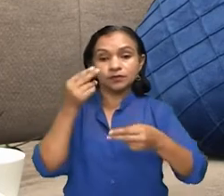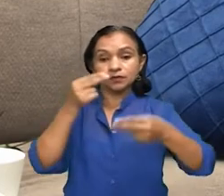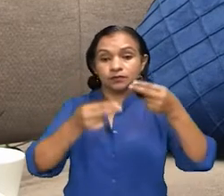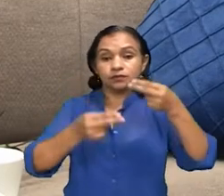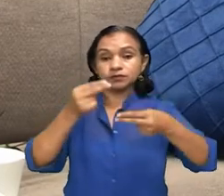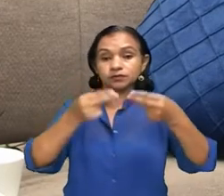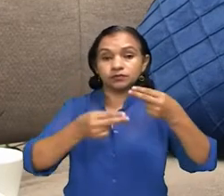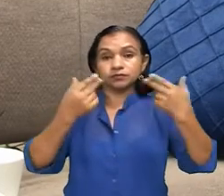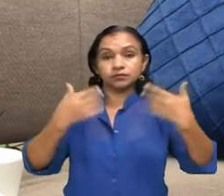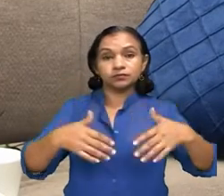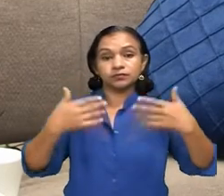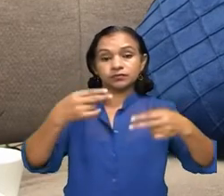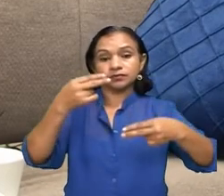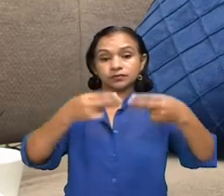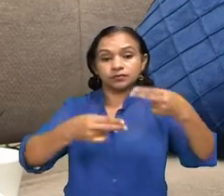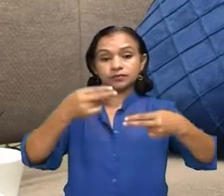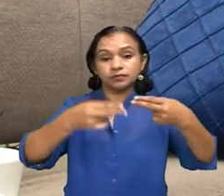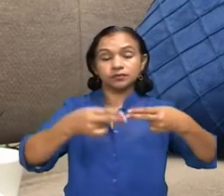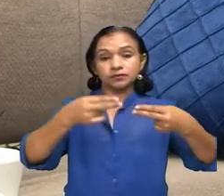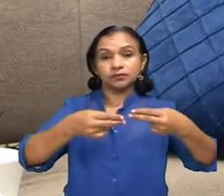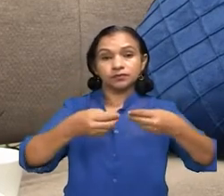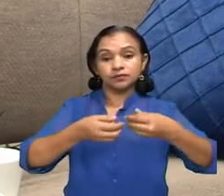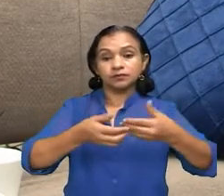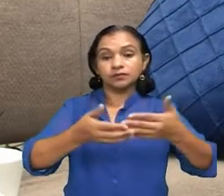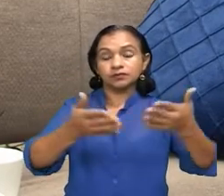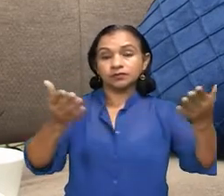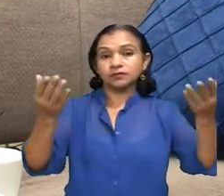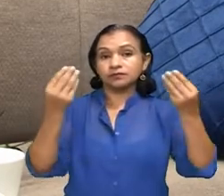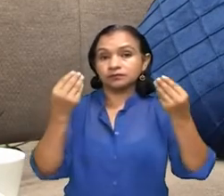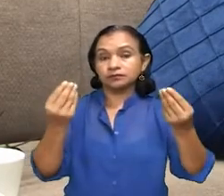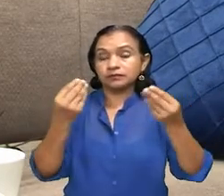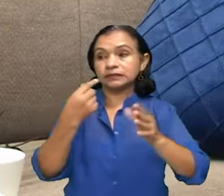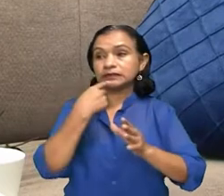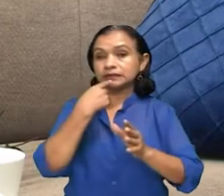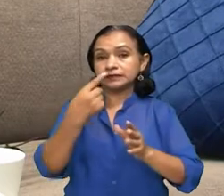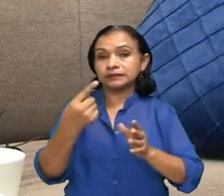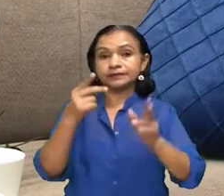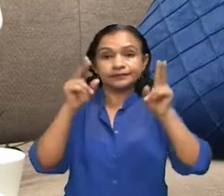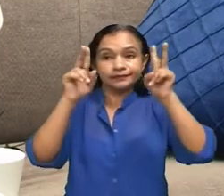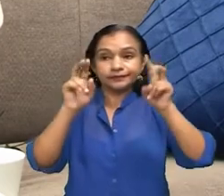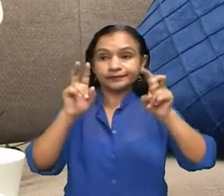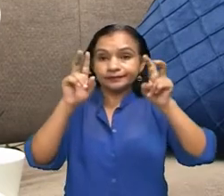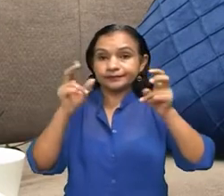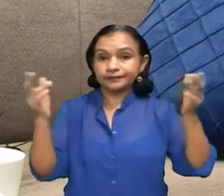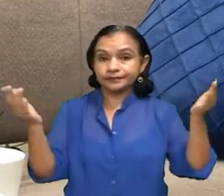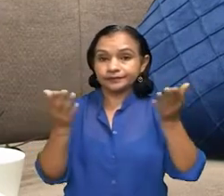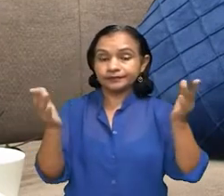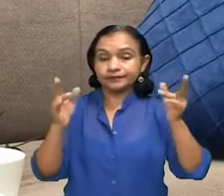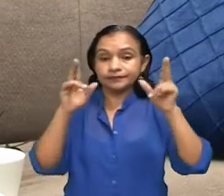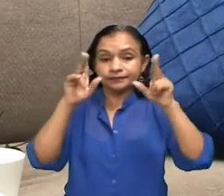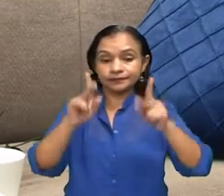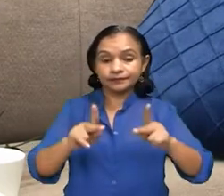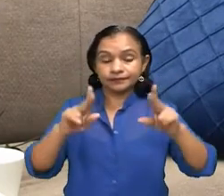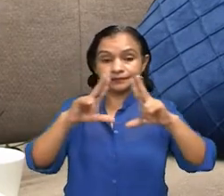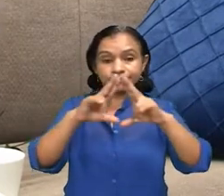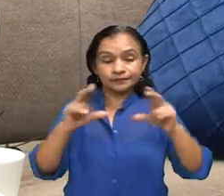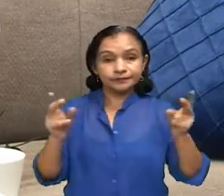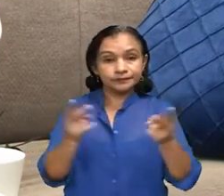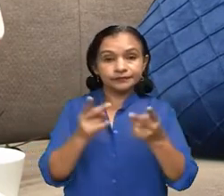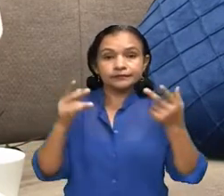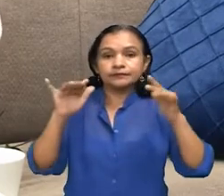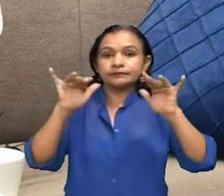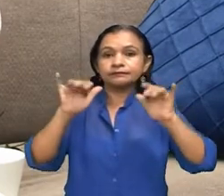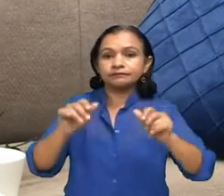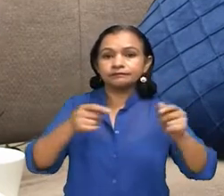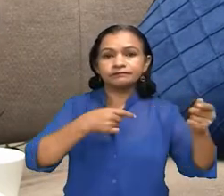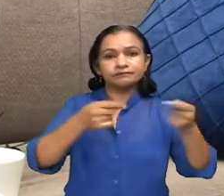que dan bastante que decir en el tema de cómo los nicaragüenses ya estamos comercializando